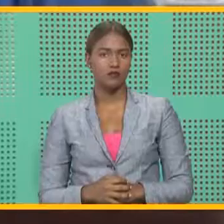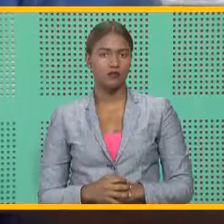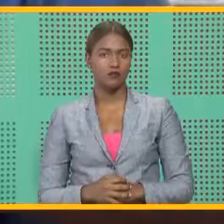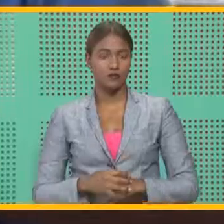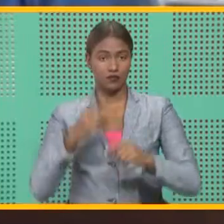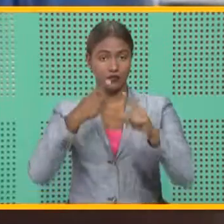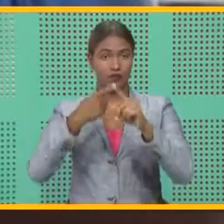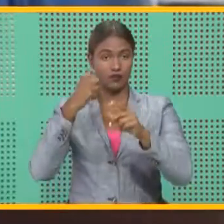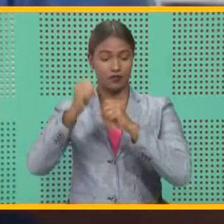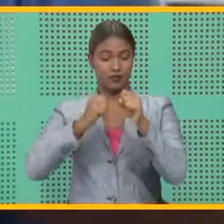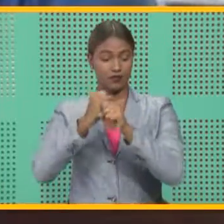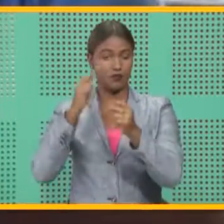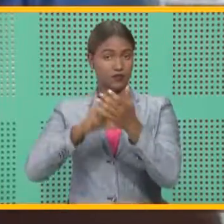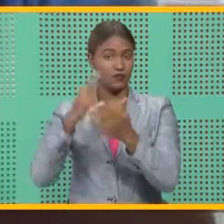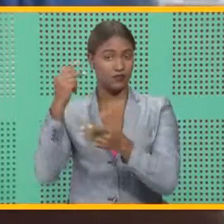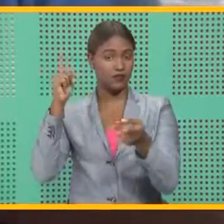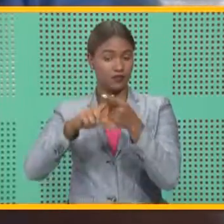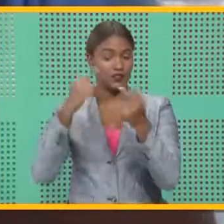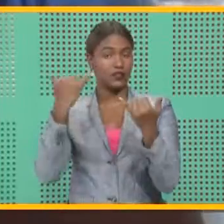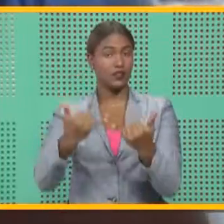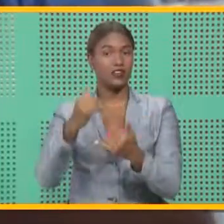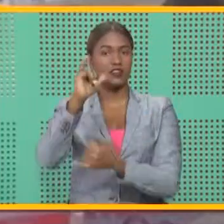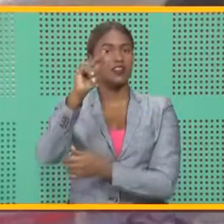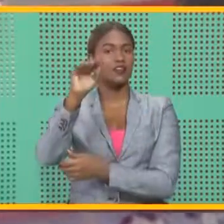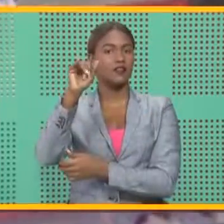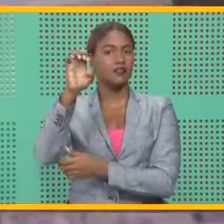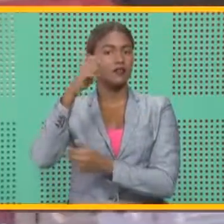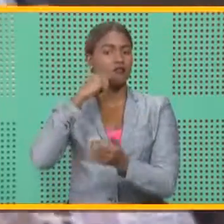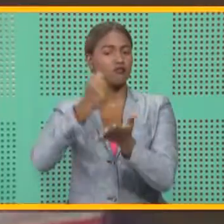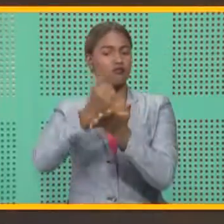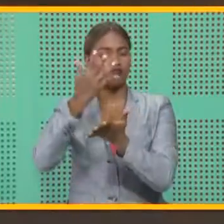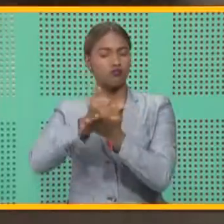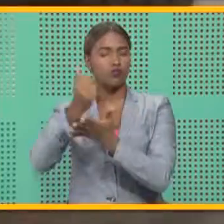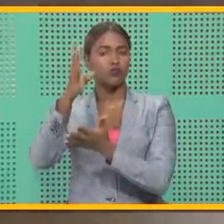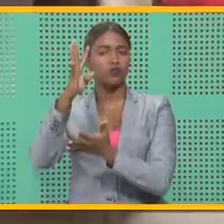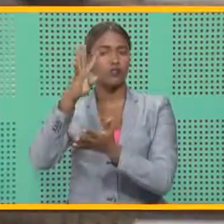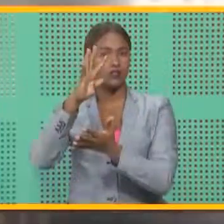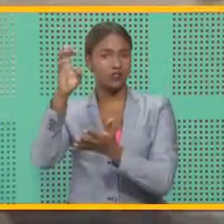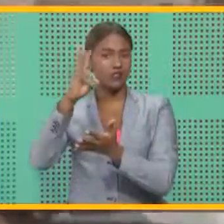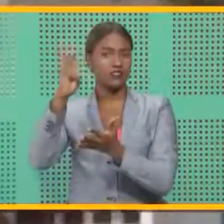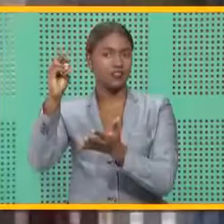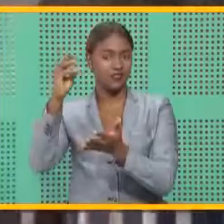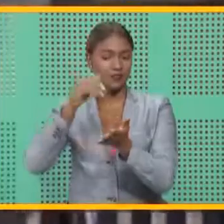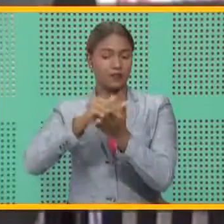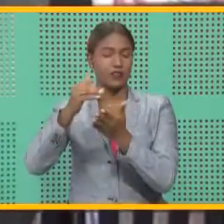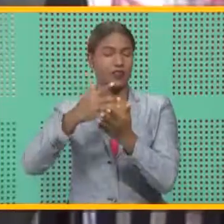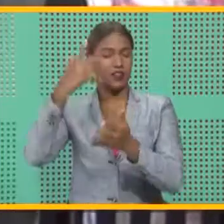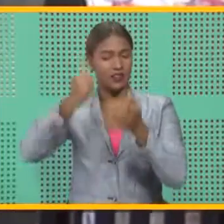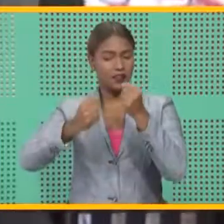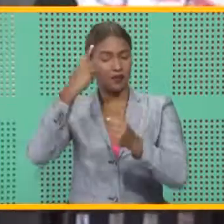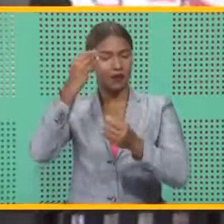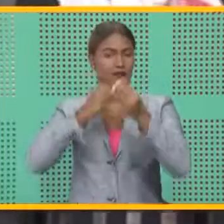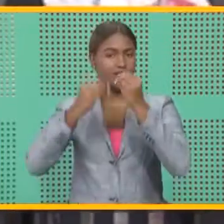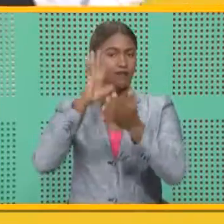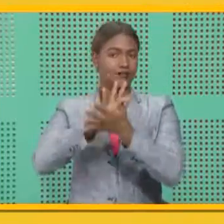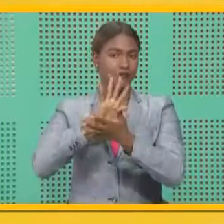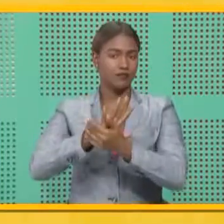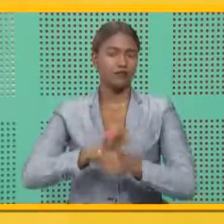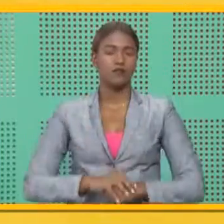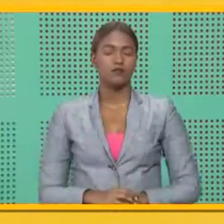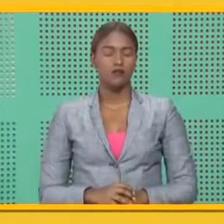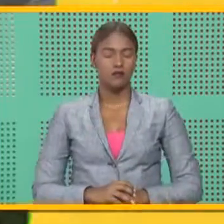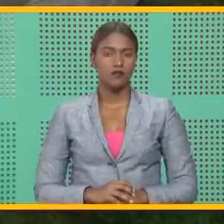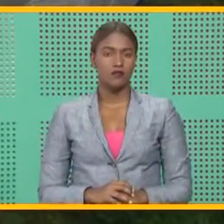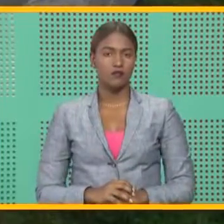Del 2013 a la fecha, el INABIE ha comprado más de 360 millones de litros de leche para la alimentación escolar.